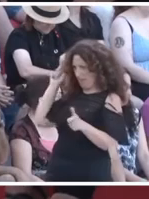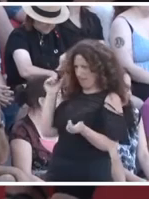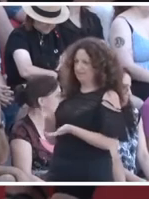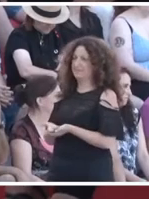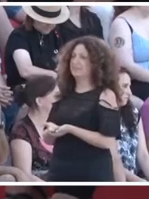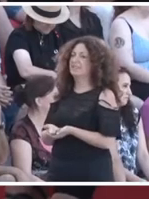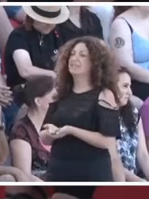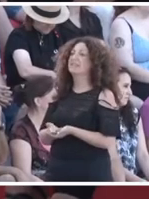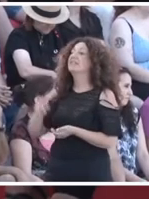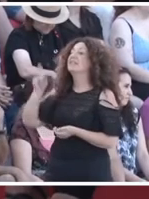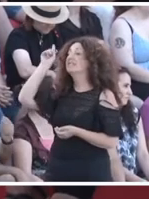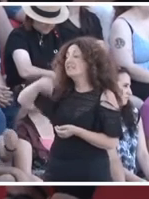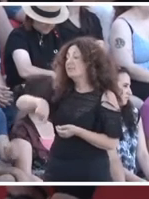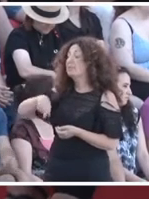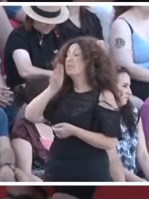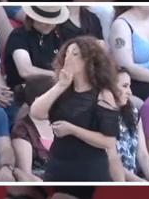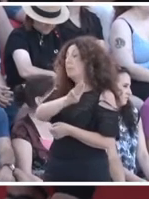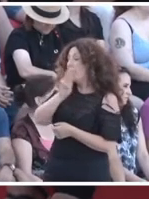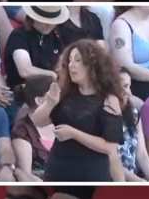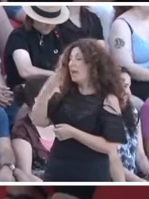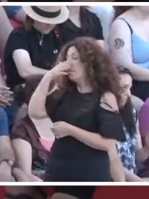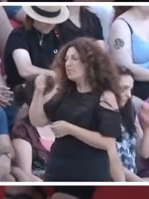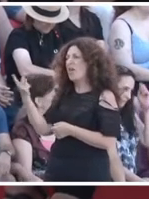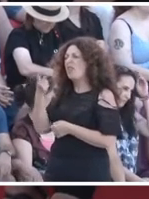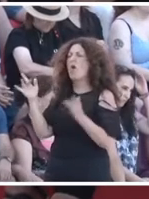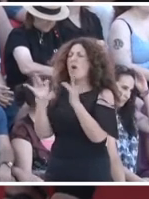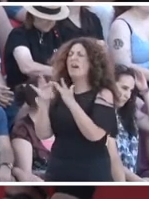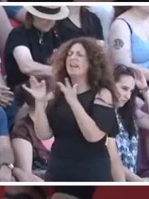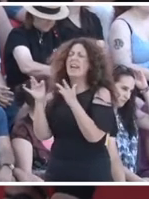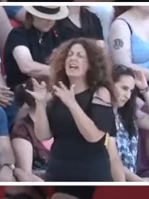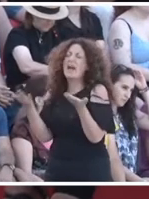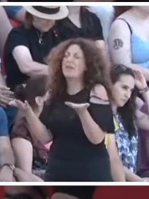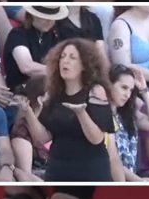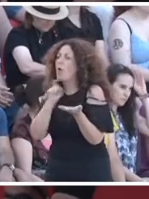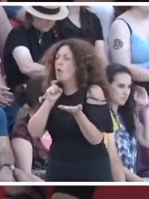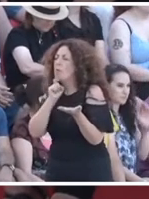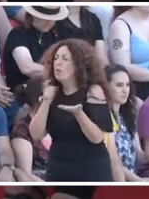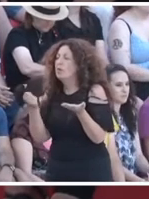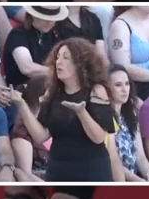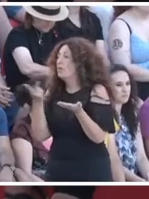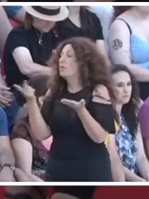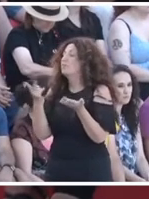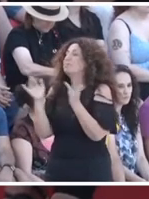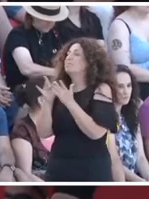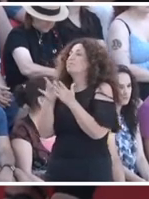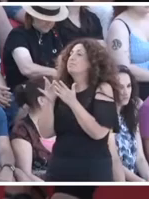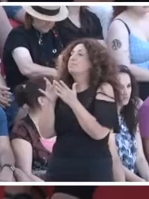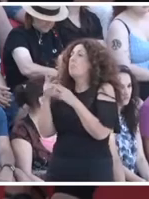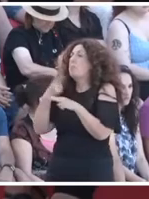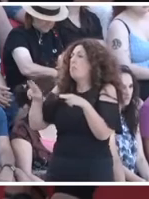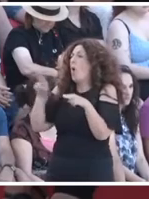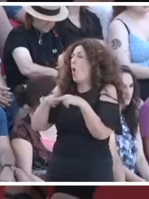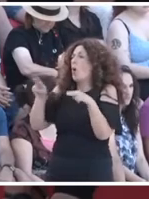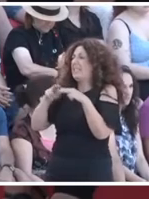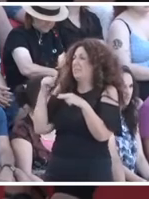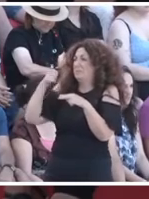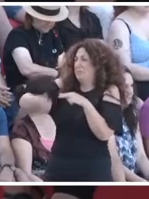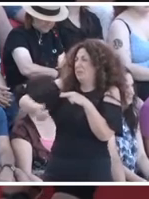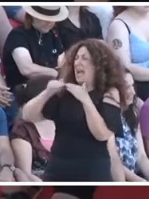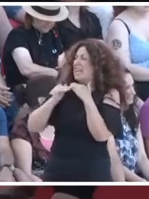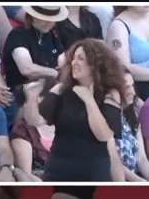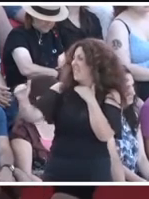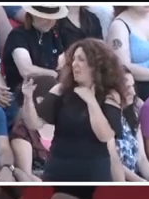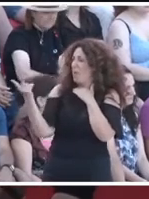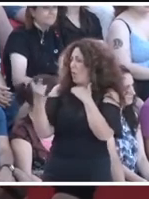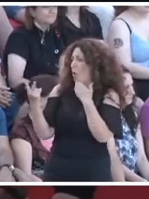la relación entre el Partido Popular y el Partido Socialista es en realidad la relación política más estable de la